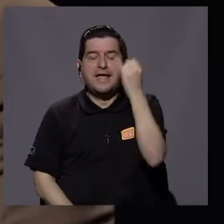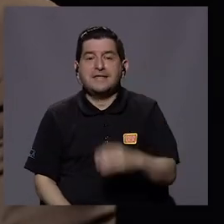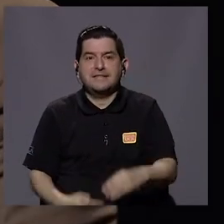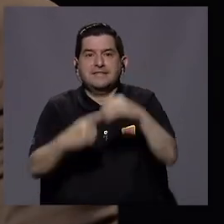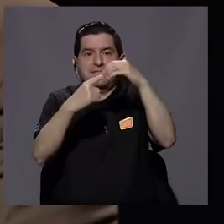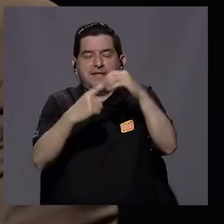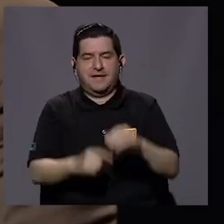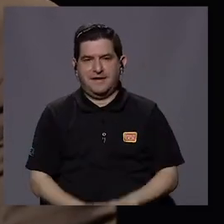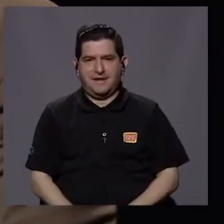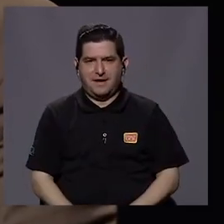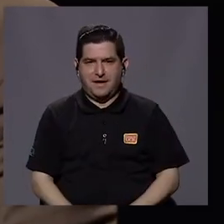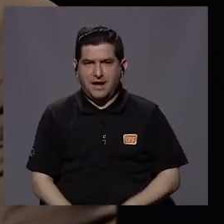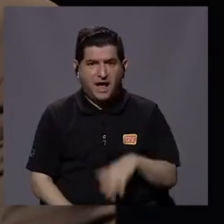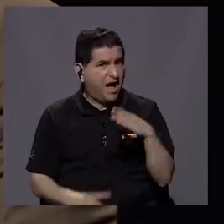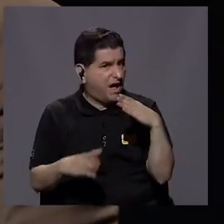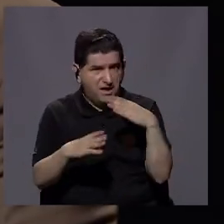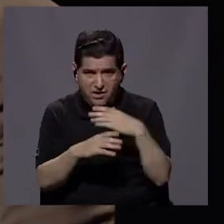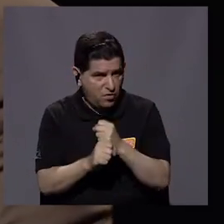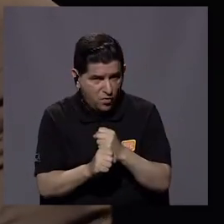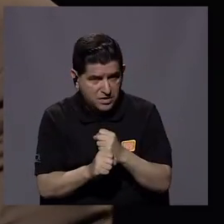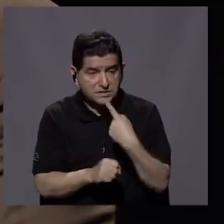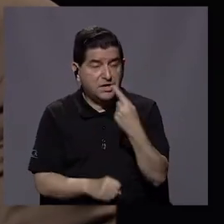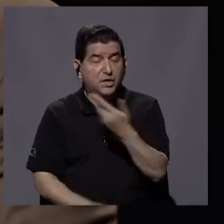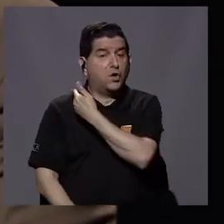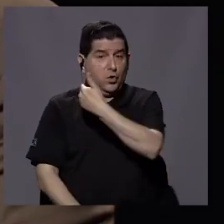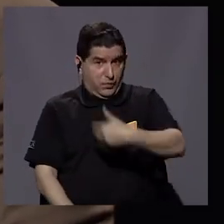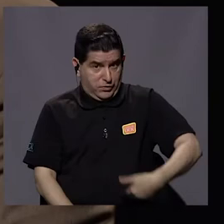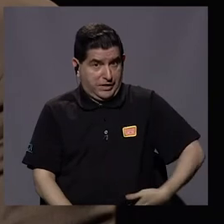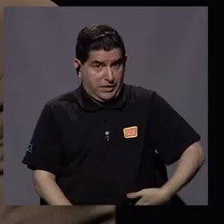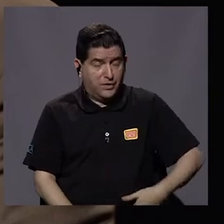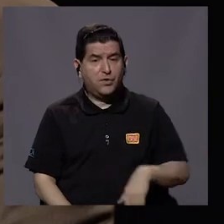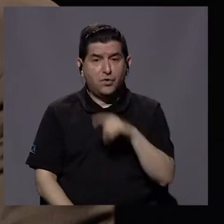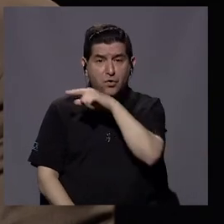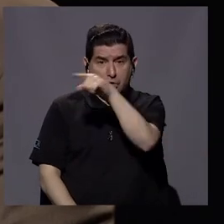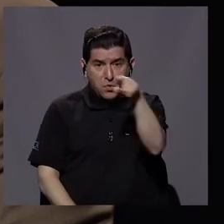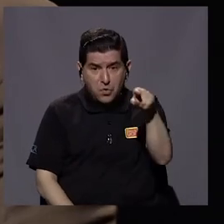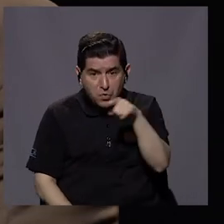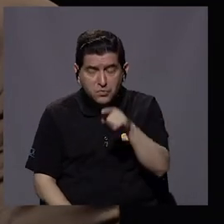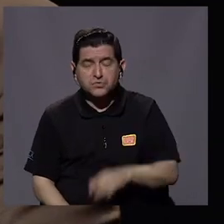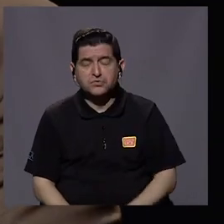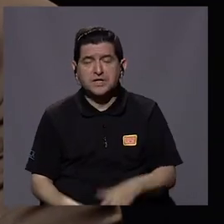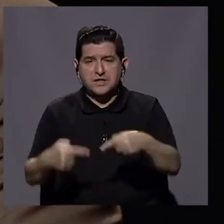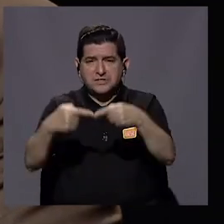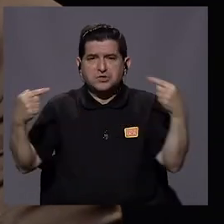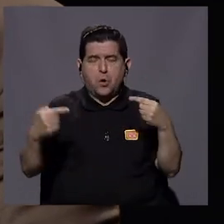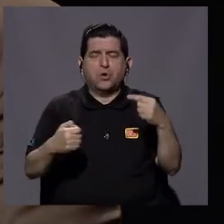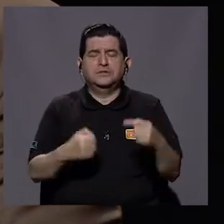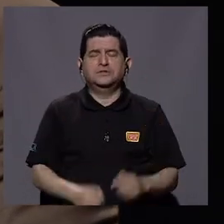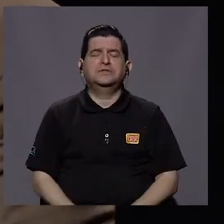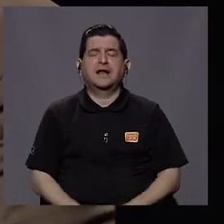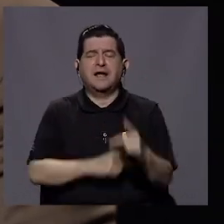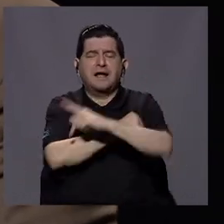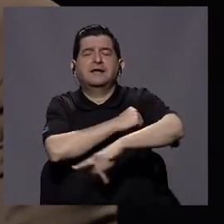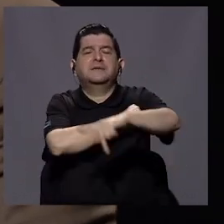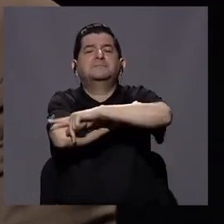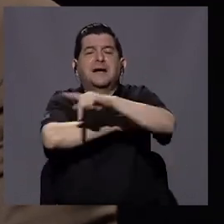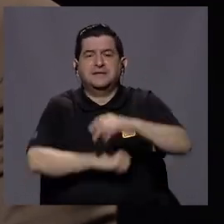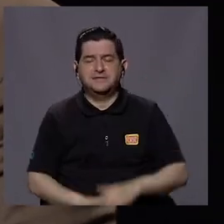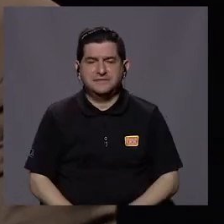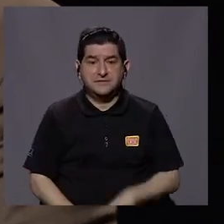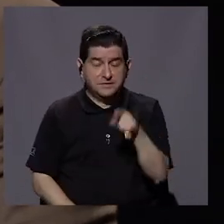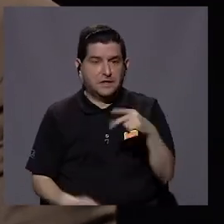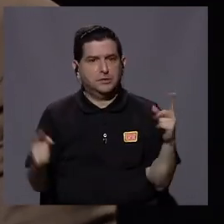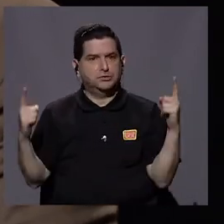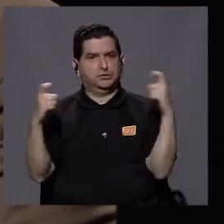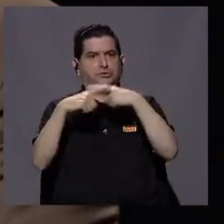decir, hay un elemento causal. Si no se hace esto, como lo dijo el presidente, ¿no?, usted es antipatriota, creo que dijo, lo cual